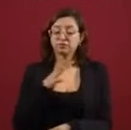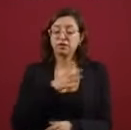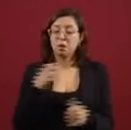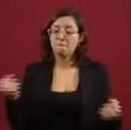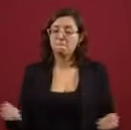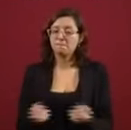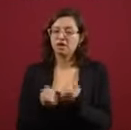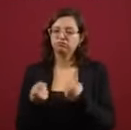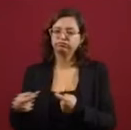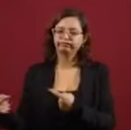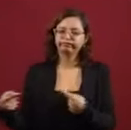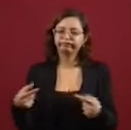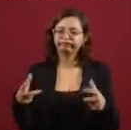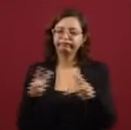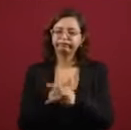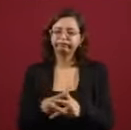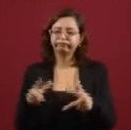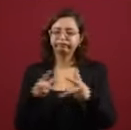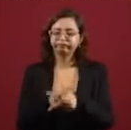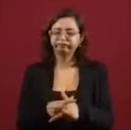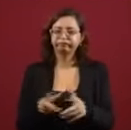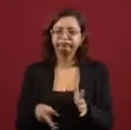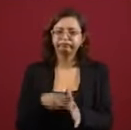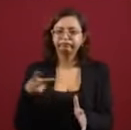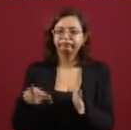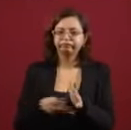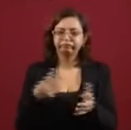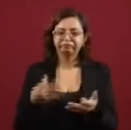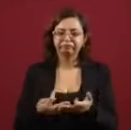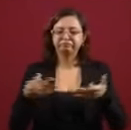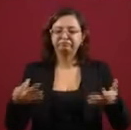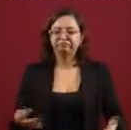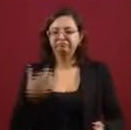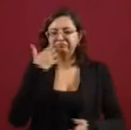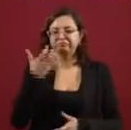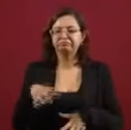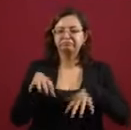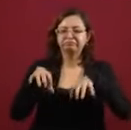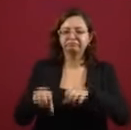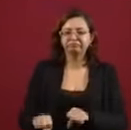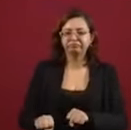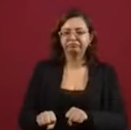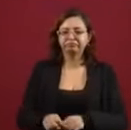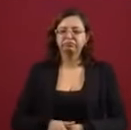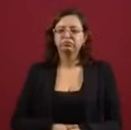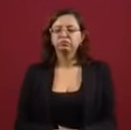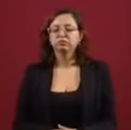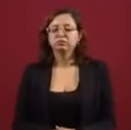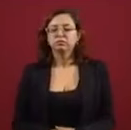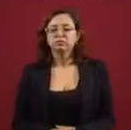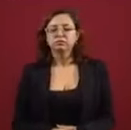estas organizaciones criminales por una disputa territorial en la zona